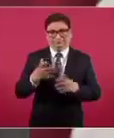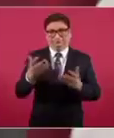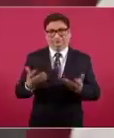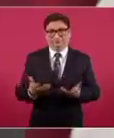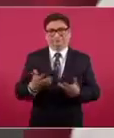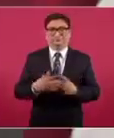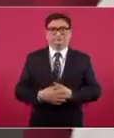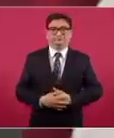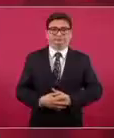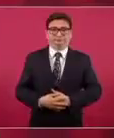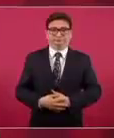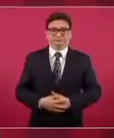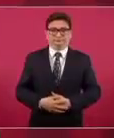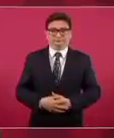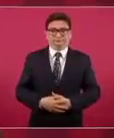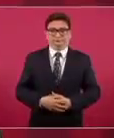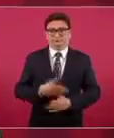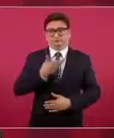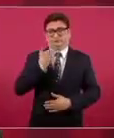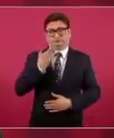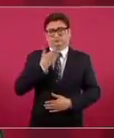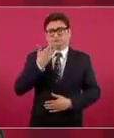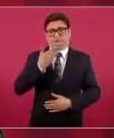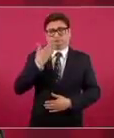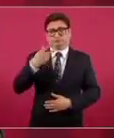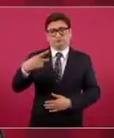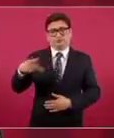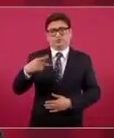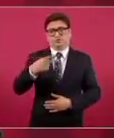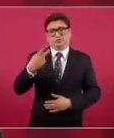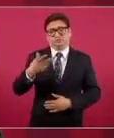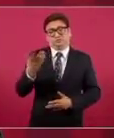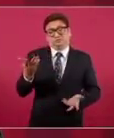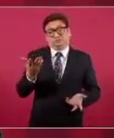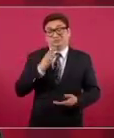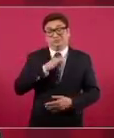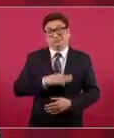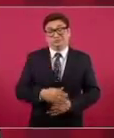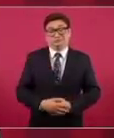es una mala costumbre.